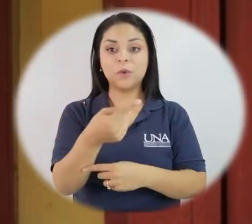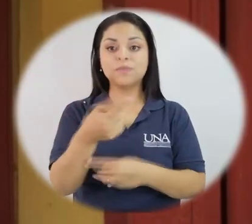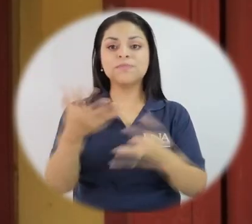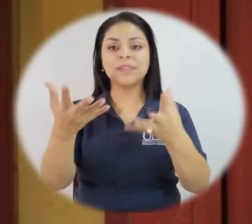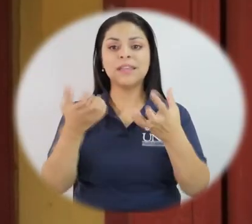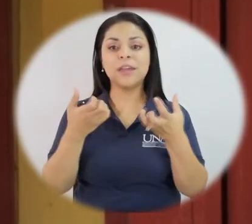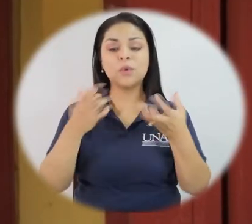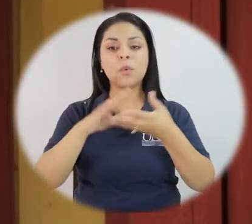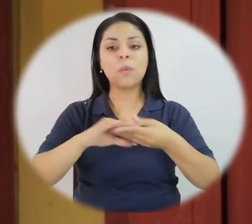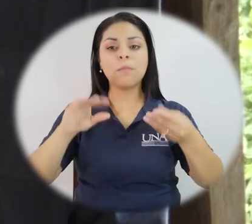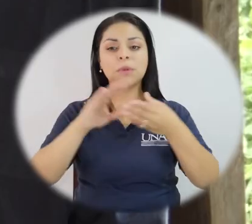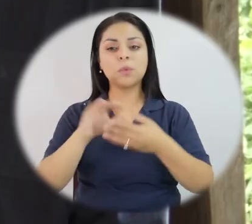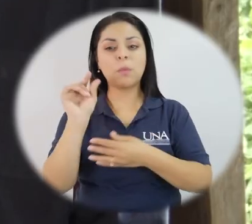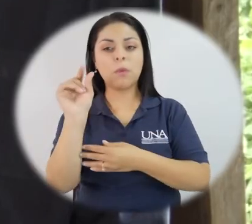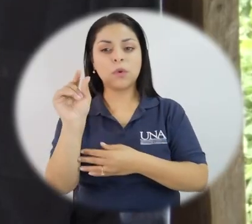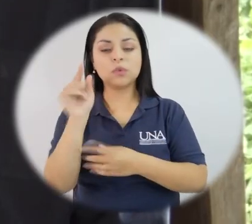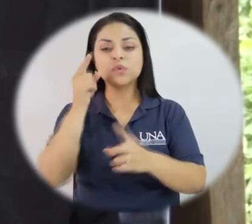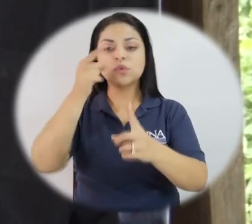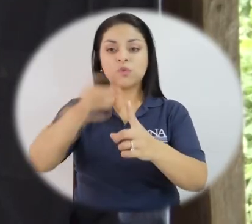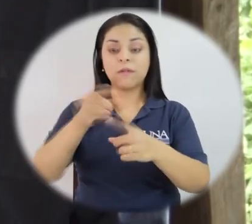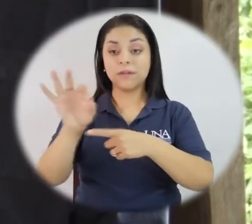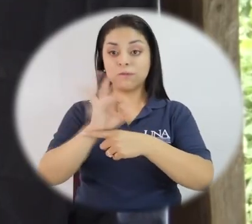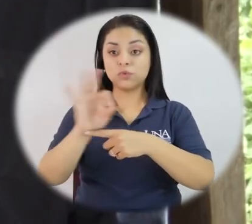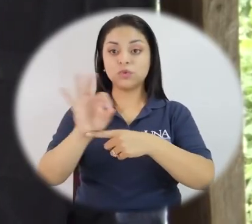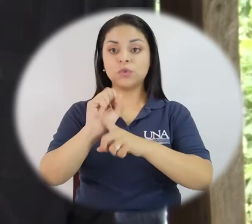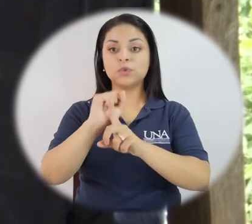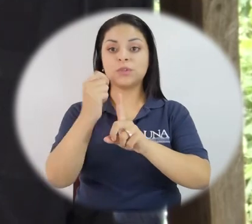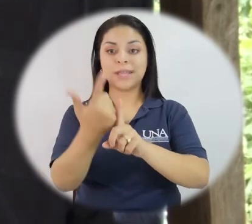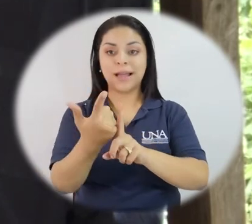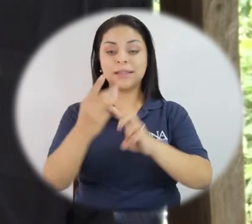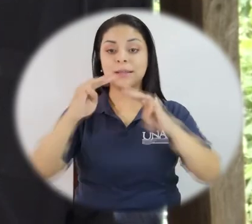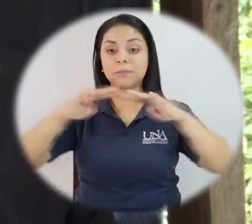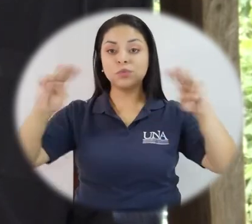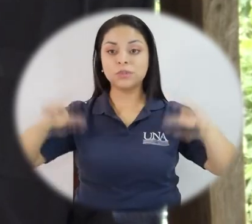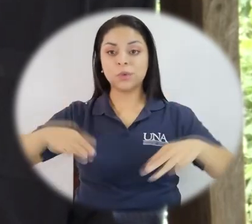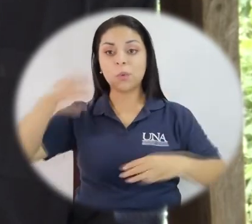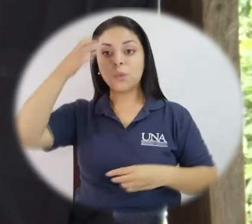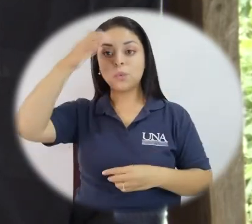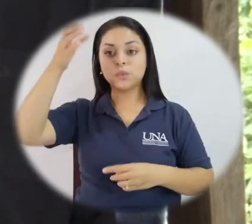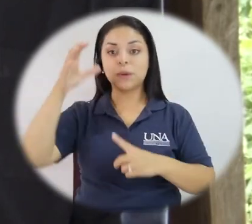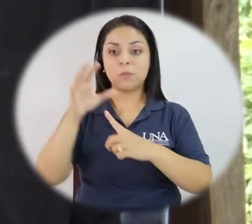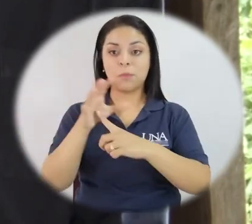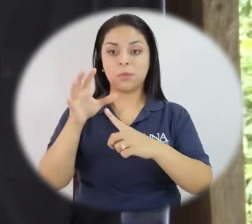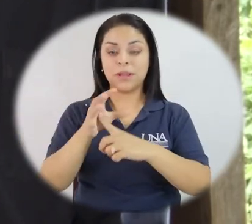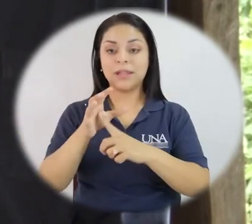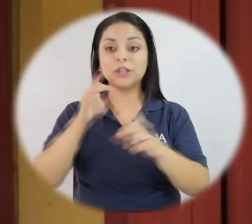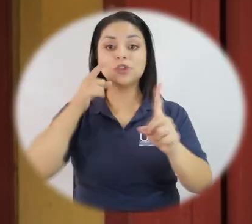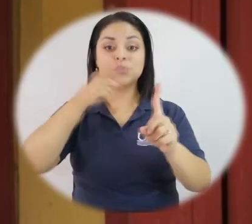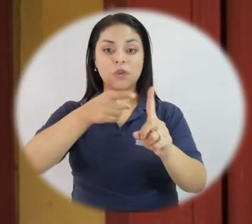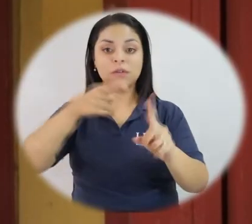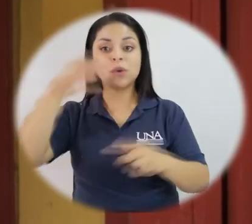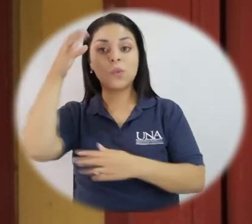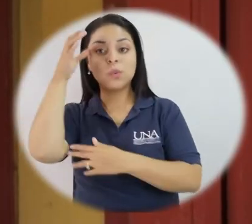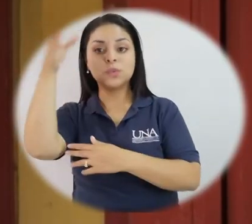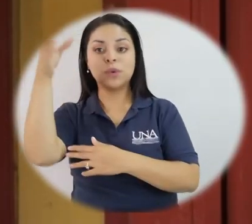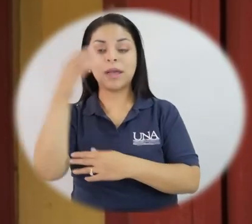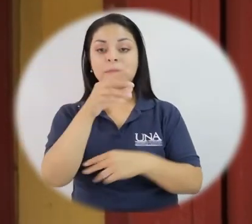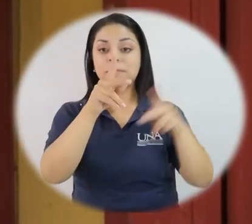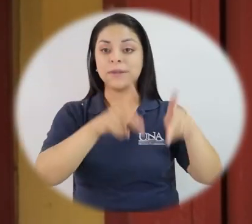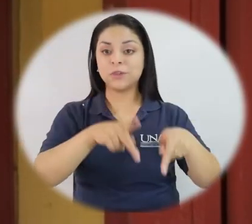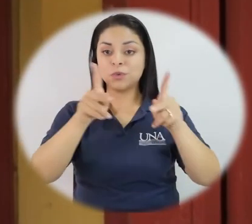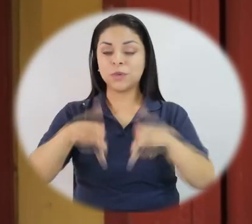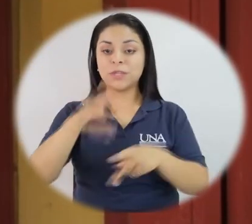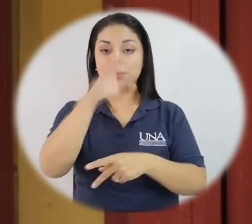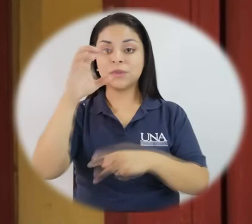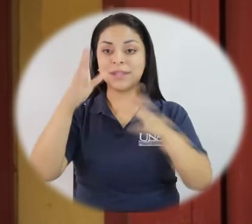comentara un poco sobre la función social que tiene el Museo de Cultura Popular en cuanto a la cultura y las personas costarricenses.